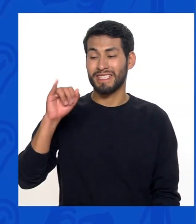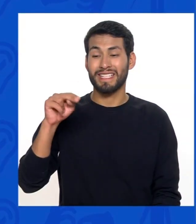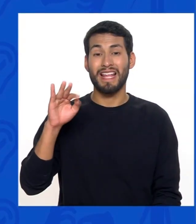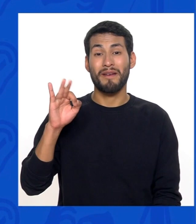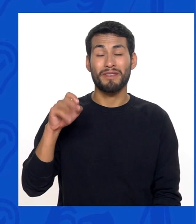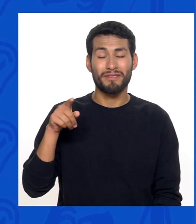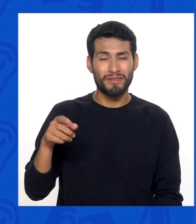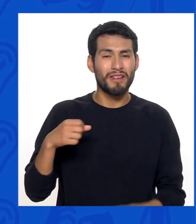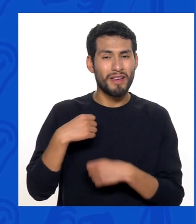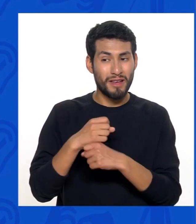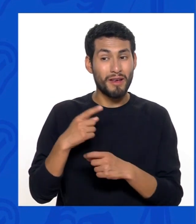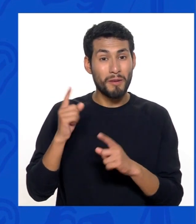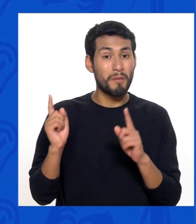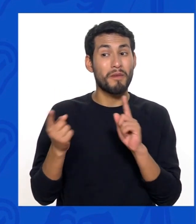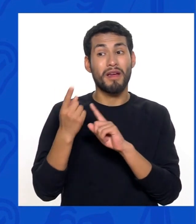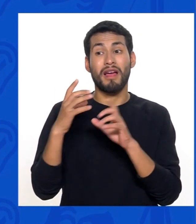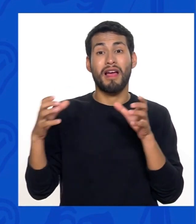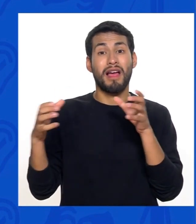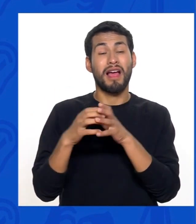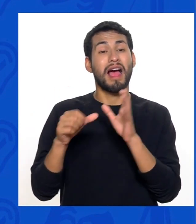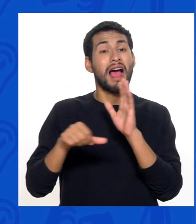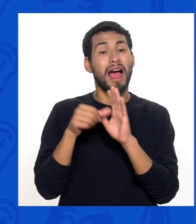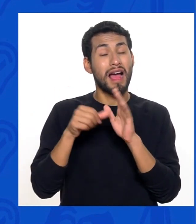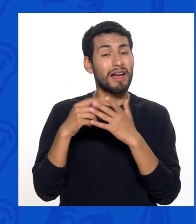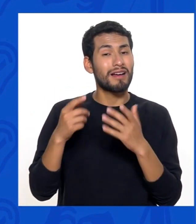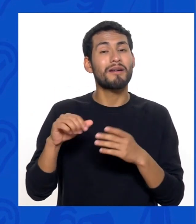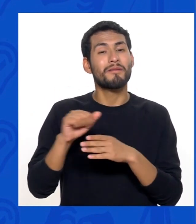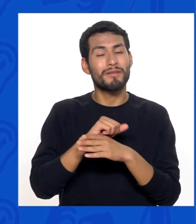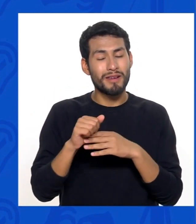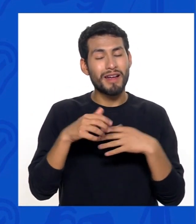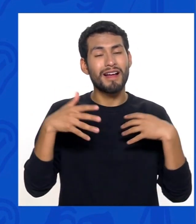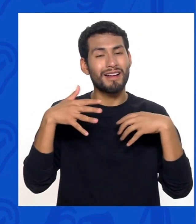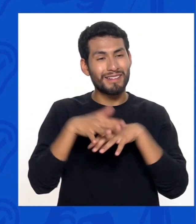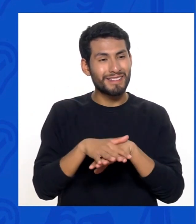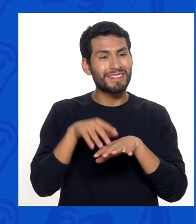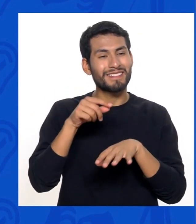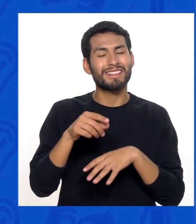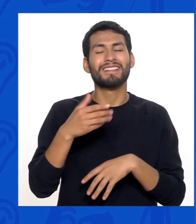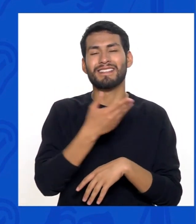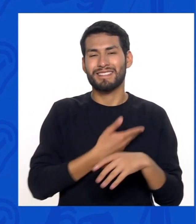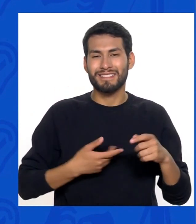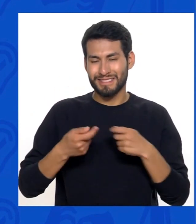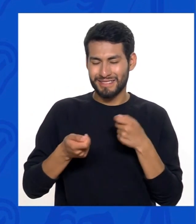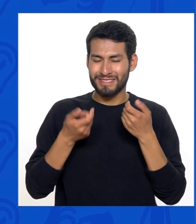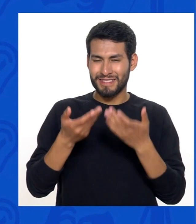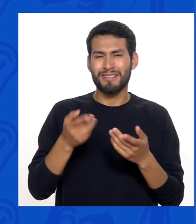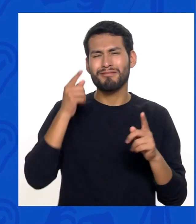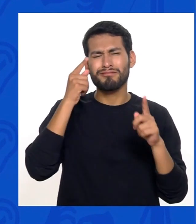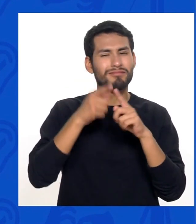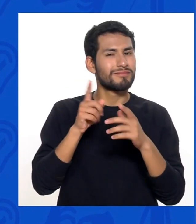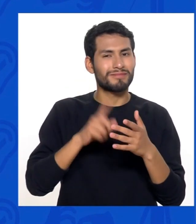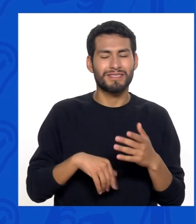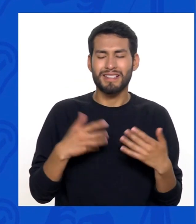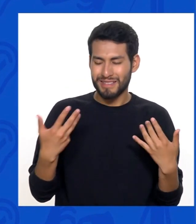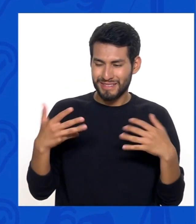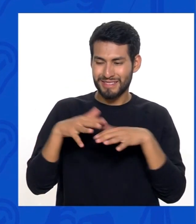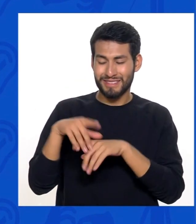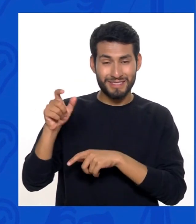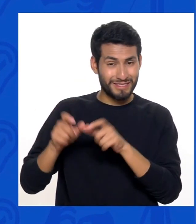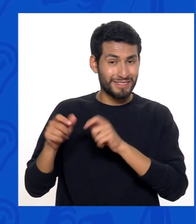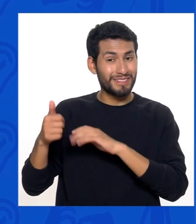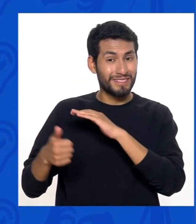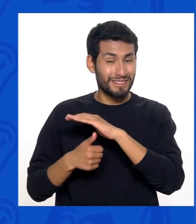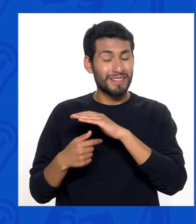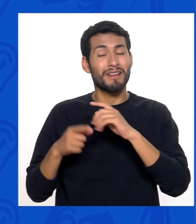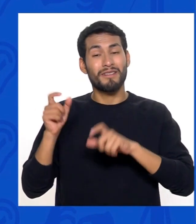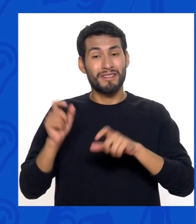El INAVIF organizó el primer encuentro de arte, prácticas inclusivas desde el Estado, con la finalidad de insertar a